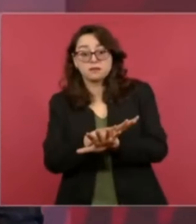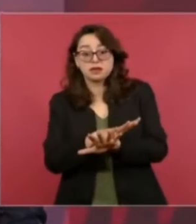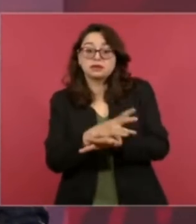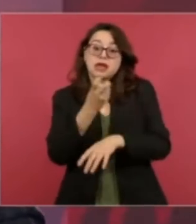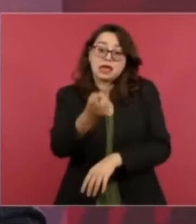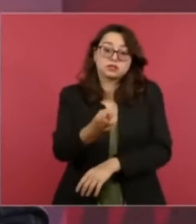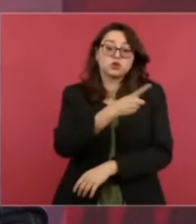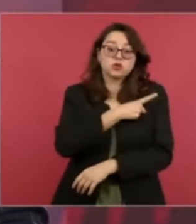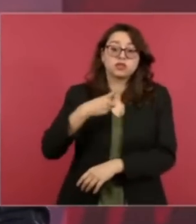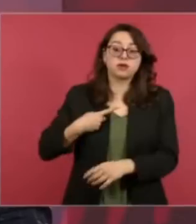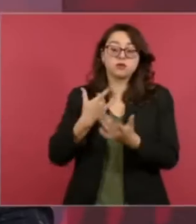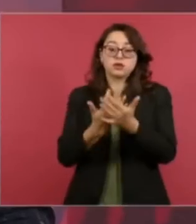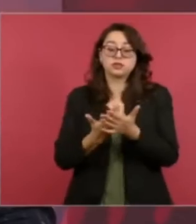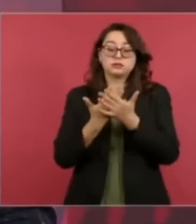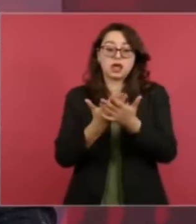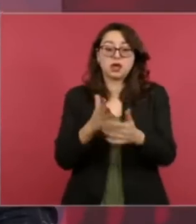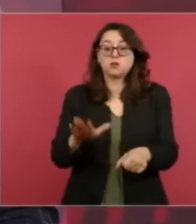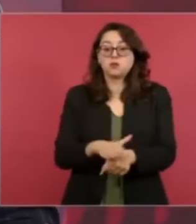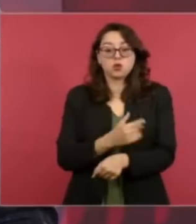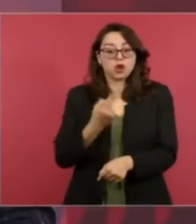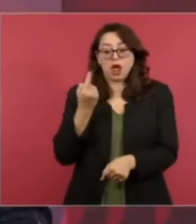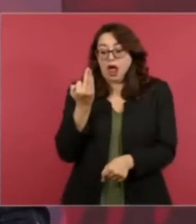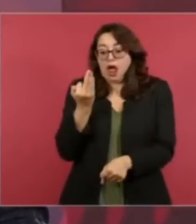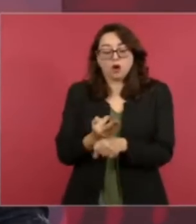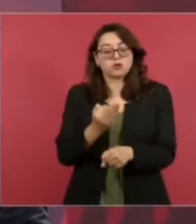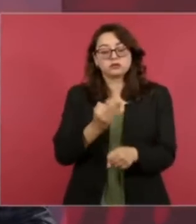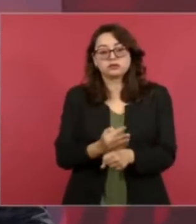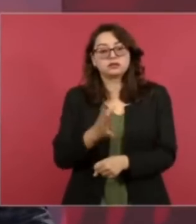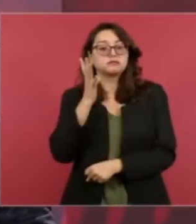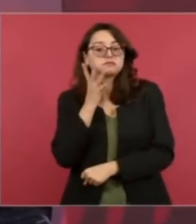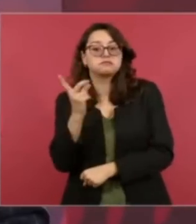quienes podrían votar por esta reforma,